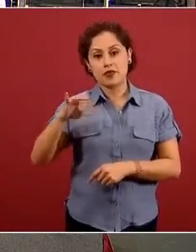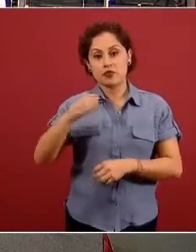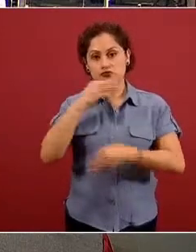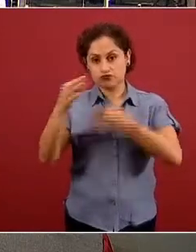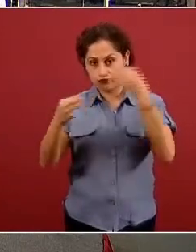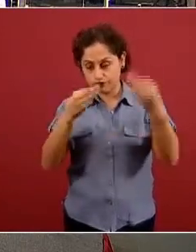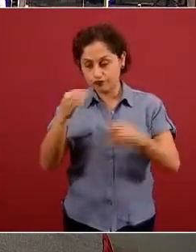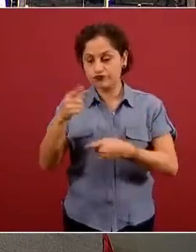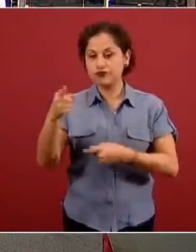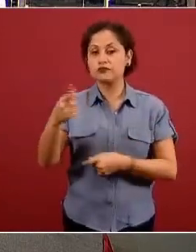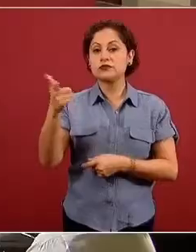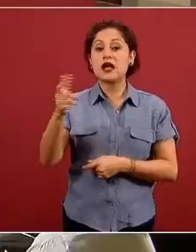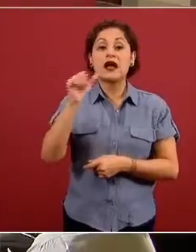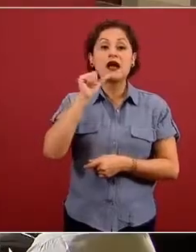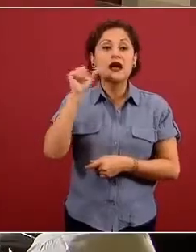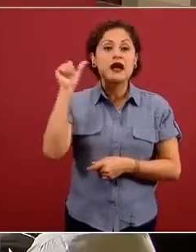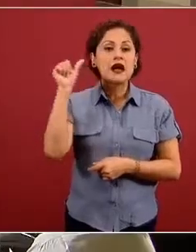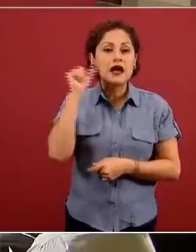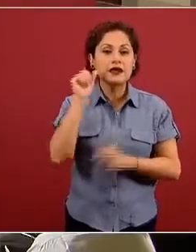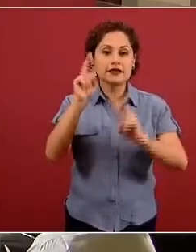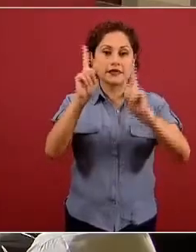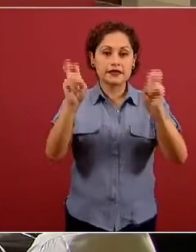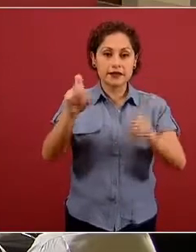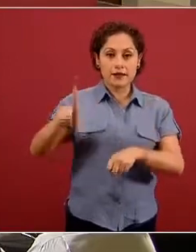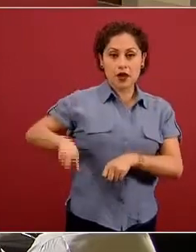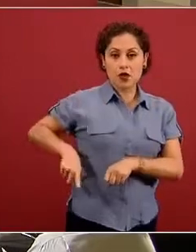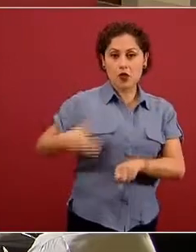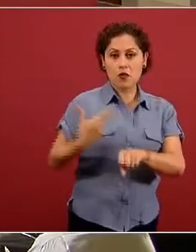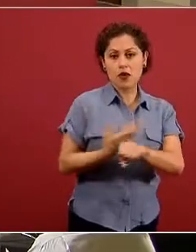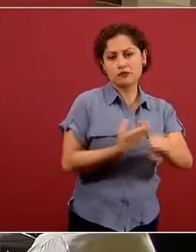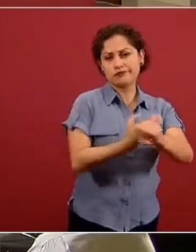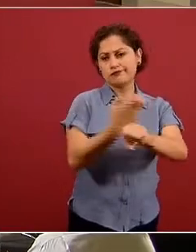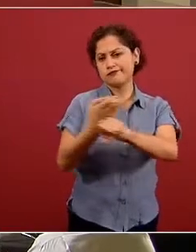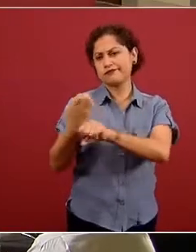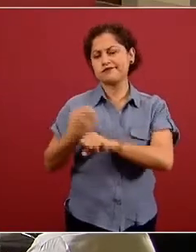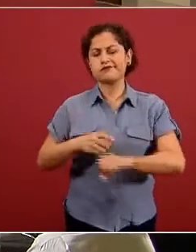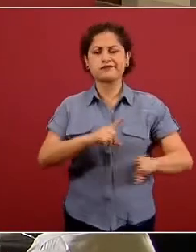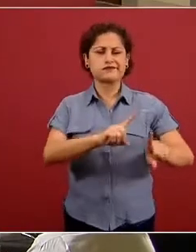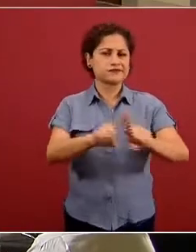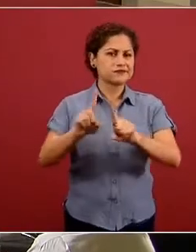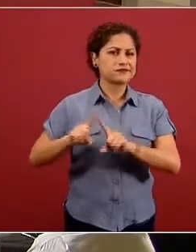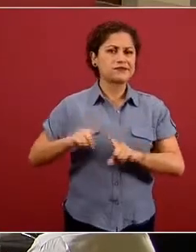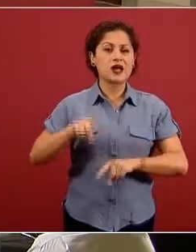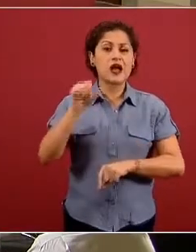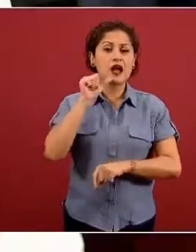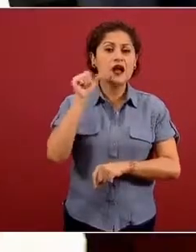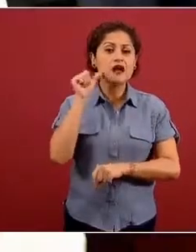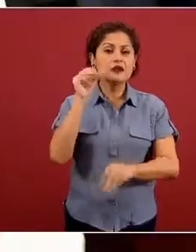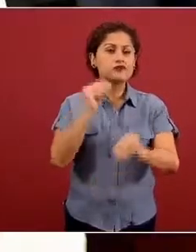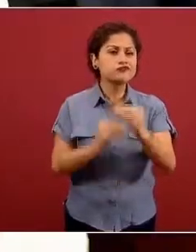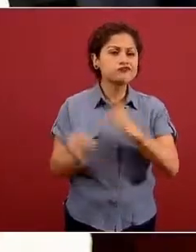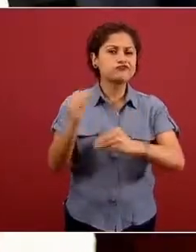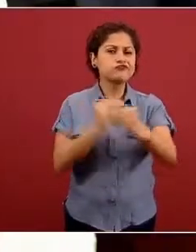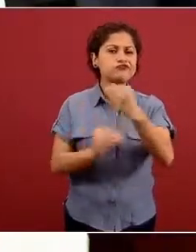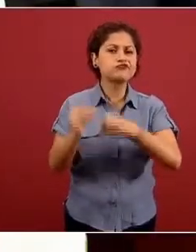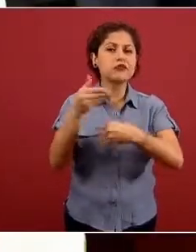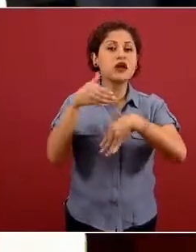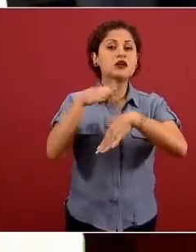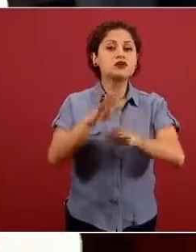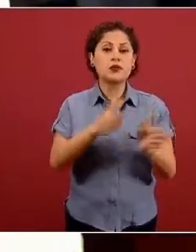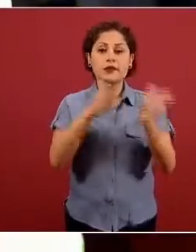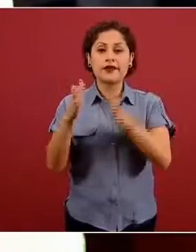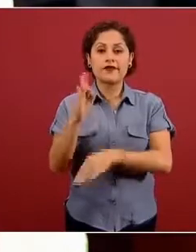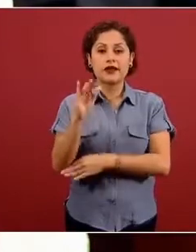ayer estaba muy caliente el tema de los gobernadores y toda esta discordancia que había ayer con la fase 3 que